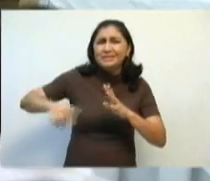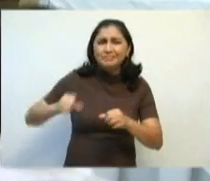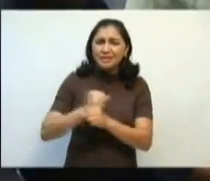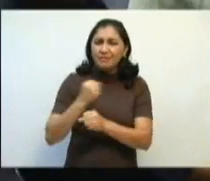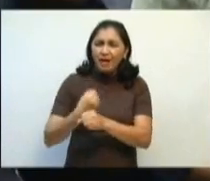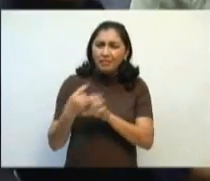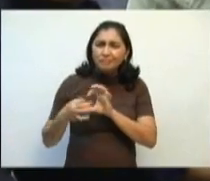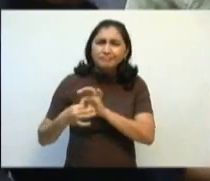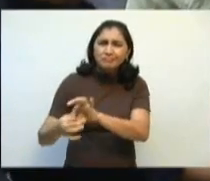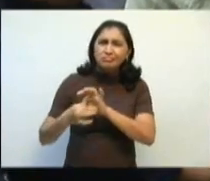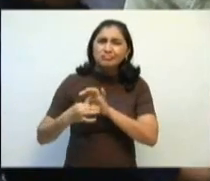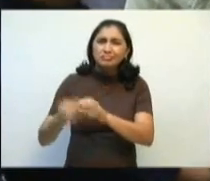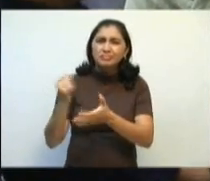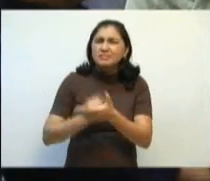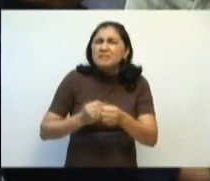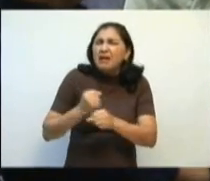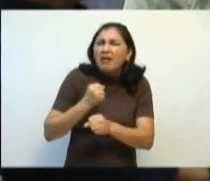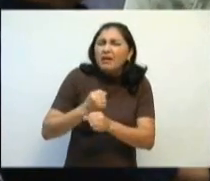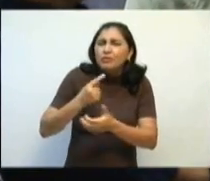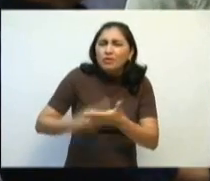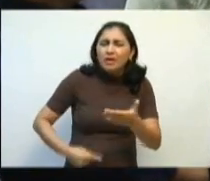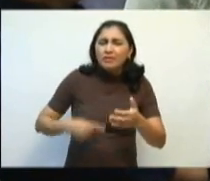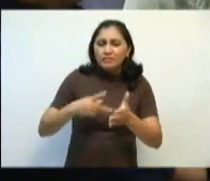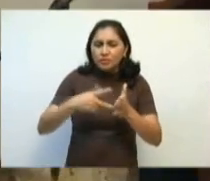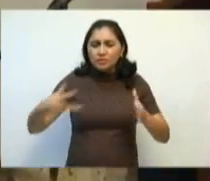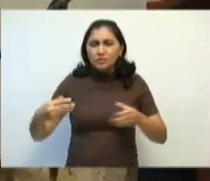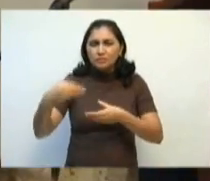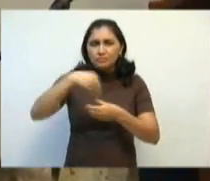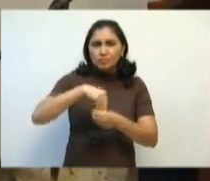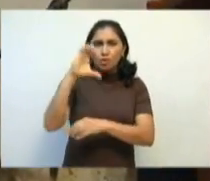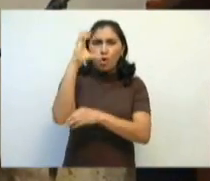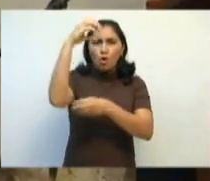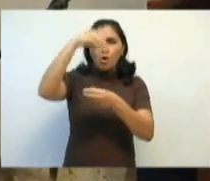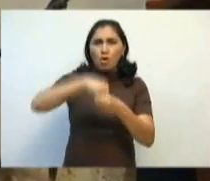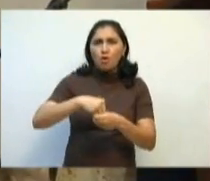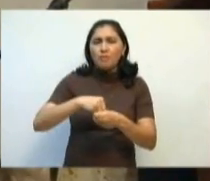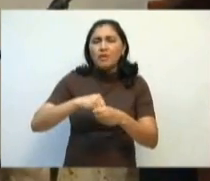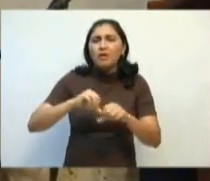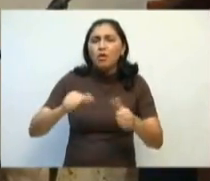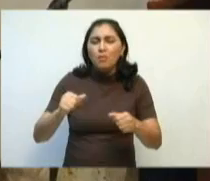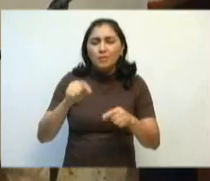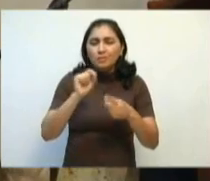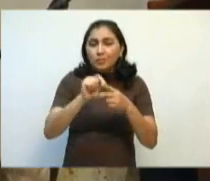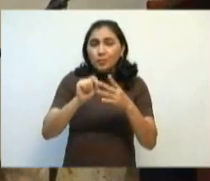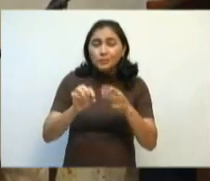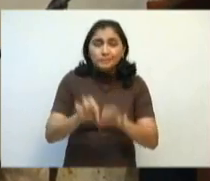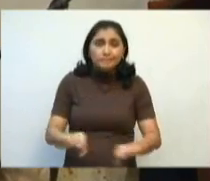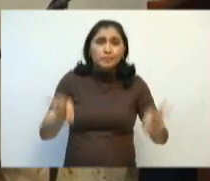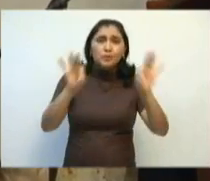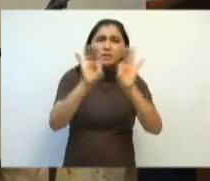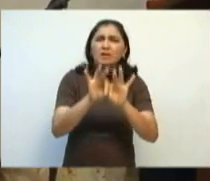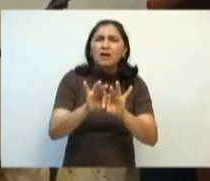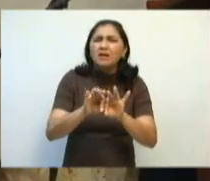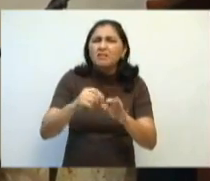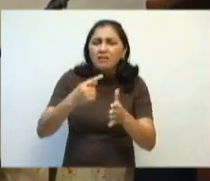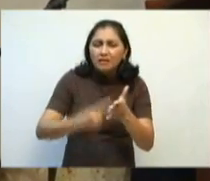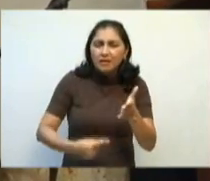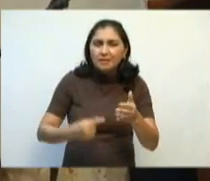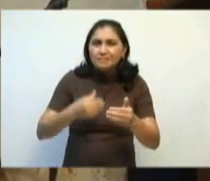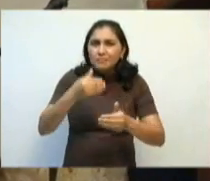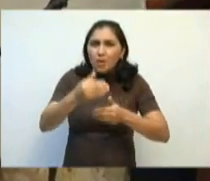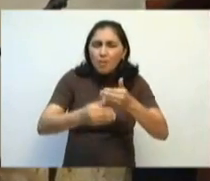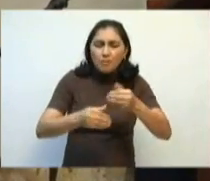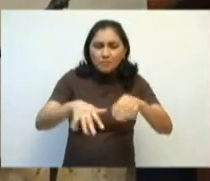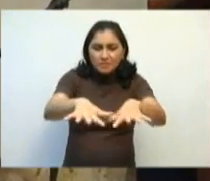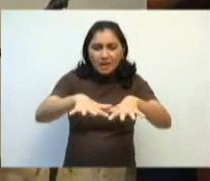meses enteros trabajamos como constituyentes de nuestro país para escribir estos artículos. Tanto él como yo fuimos parte importante de